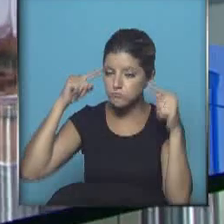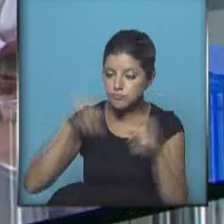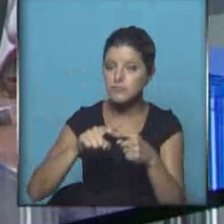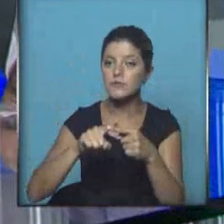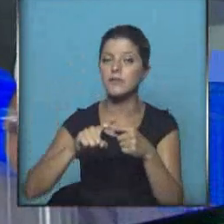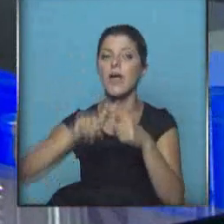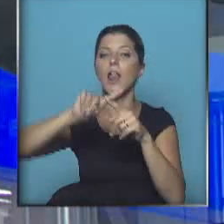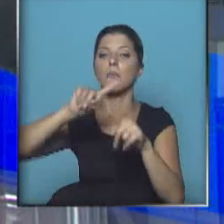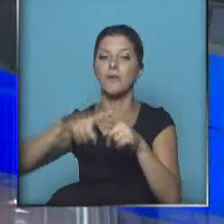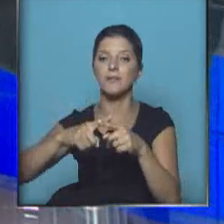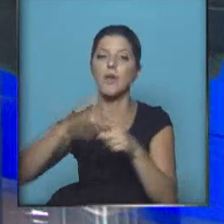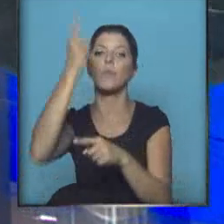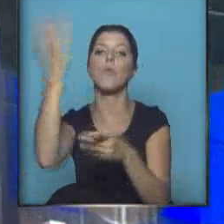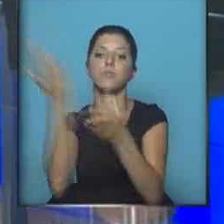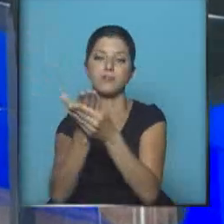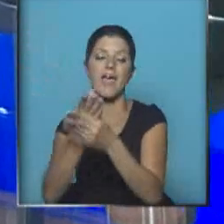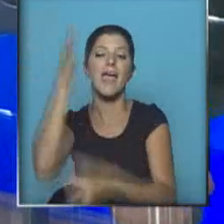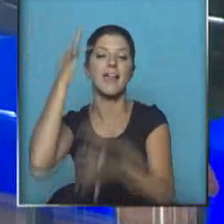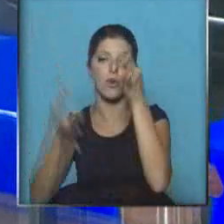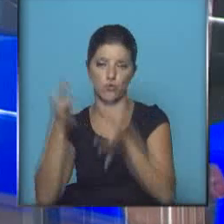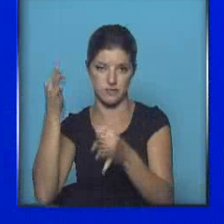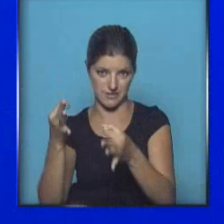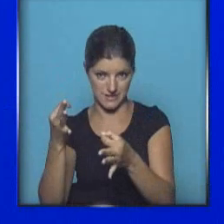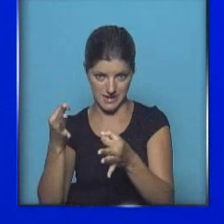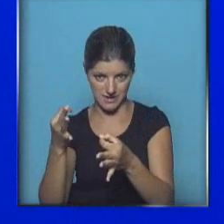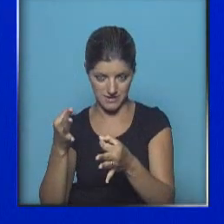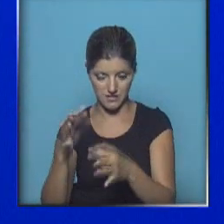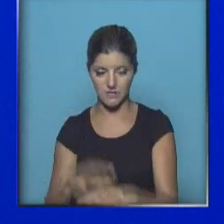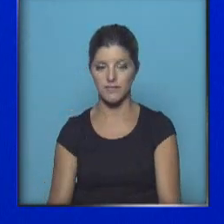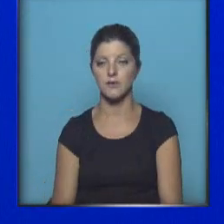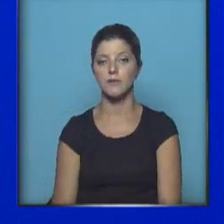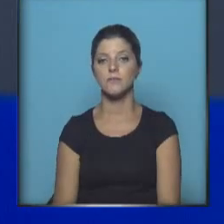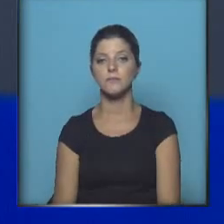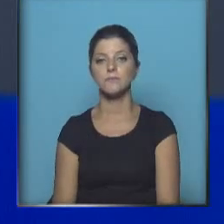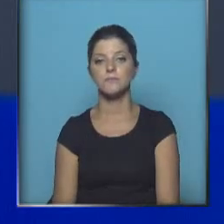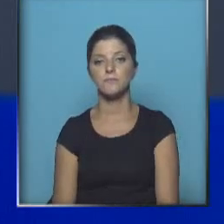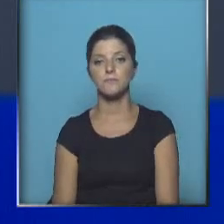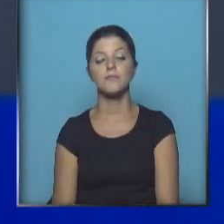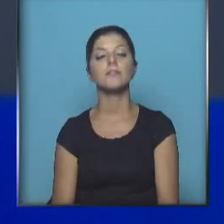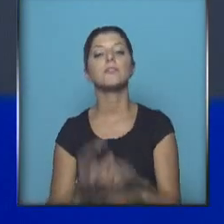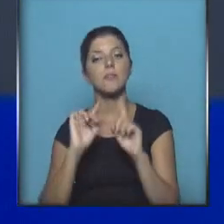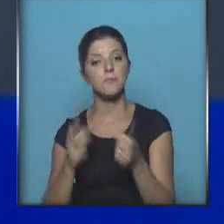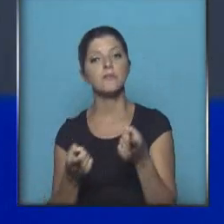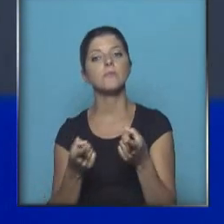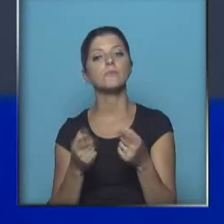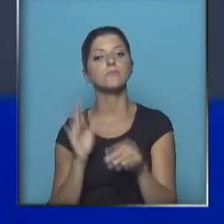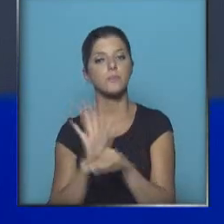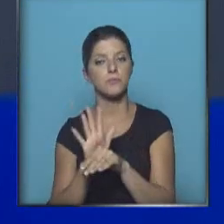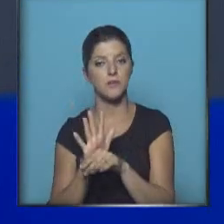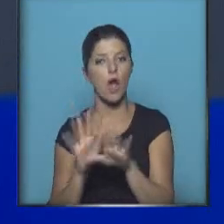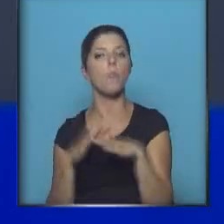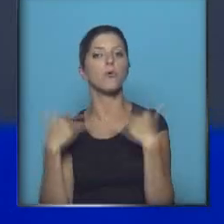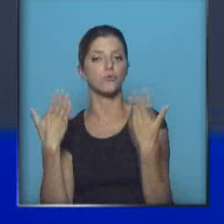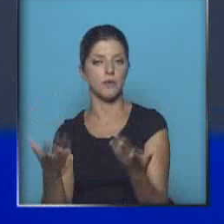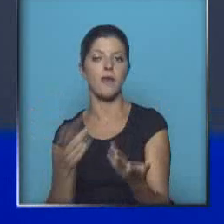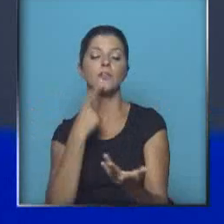política a un expediente judicial más de fondo, digamos. El sentido de la oportunidad, lo digo en relación